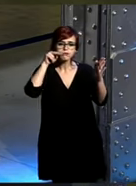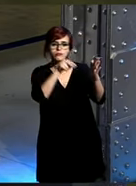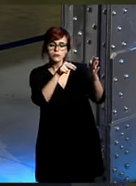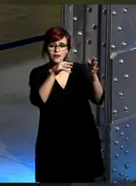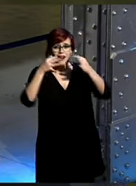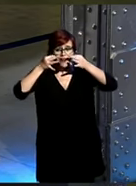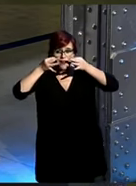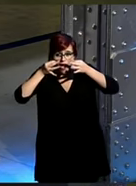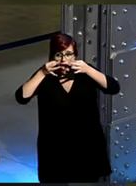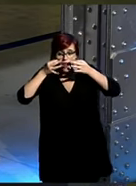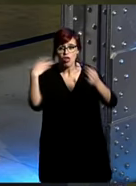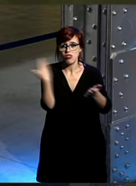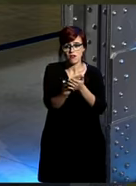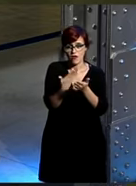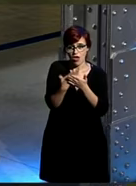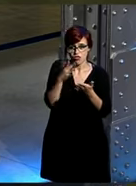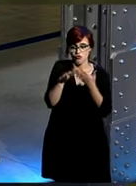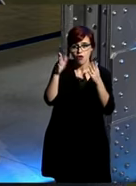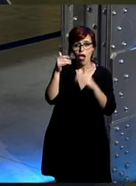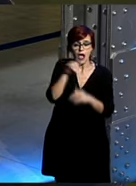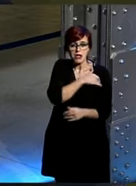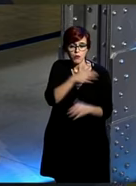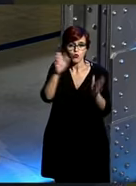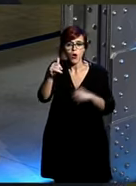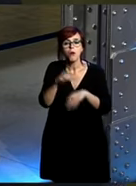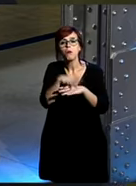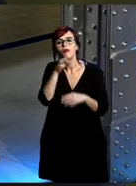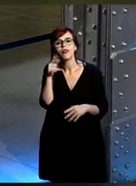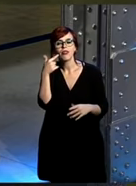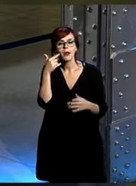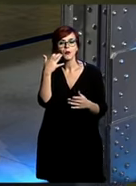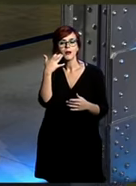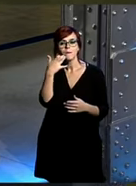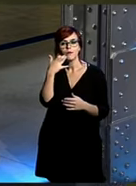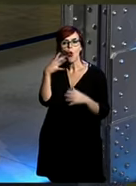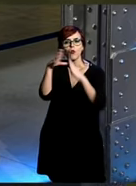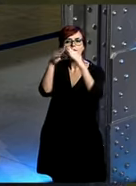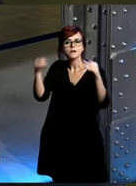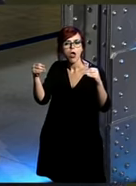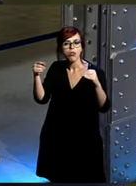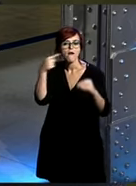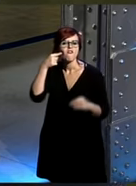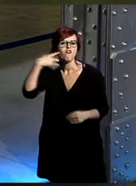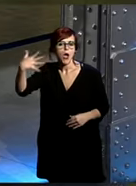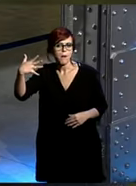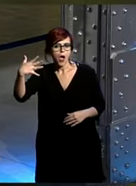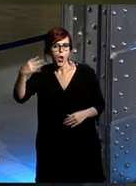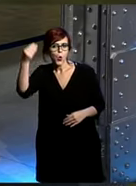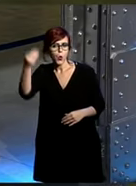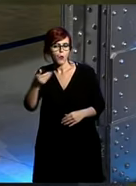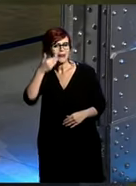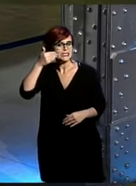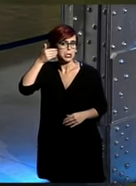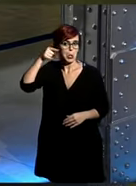ver con la certificación académica. Sí pueden tener que ver con el prestigio de la institución donde ellos han aprendido, Claro. que es algo